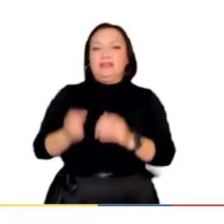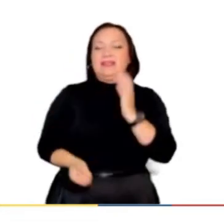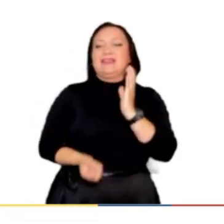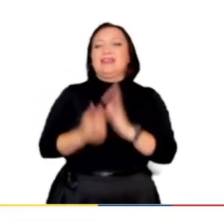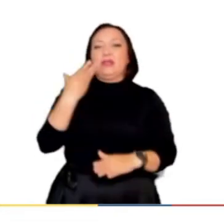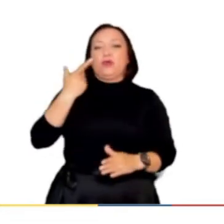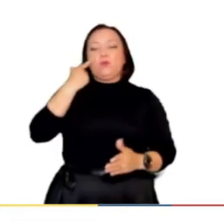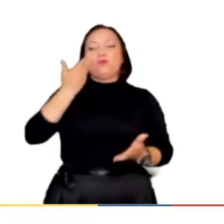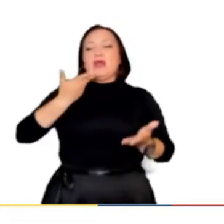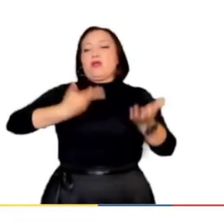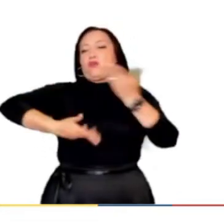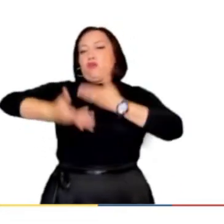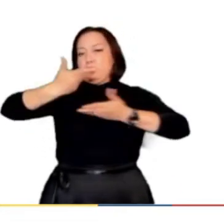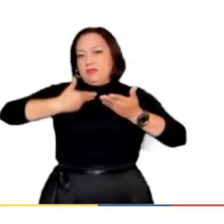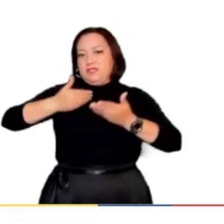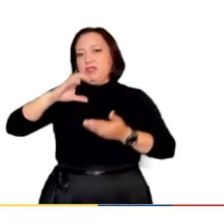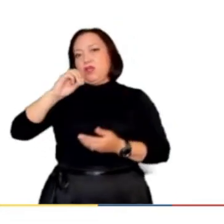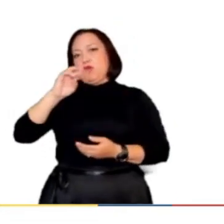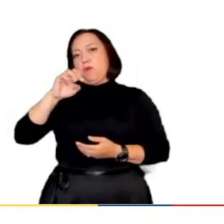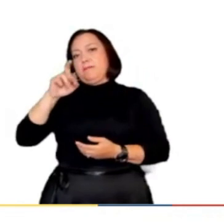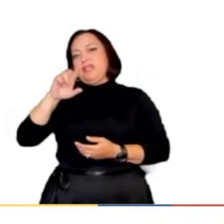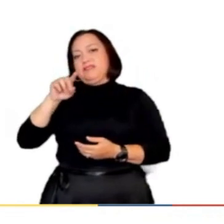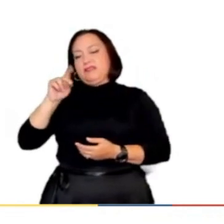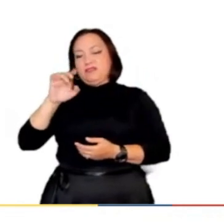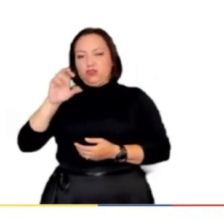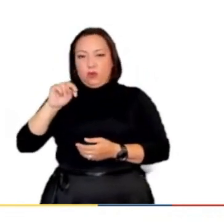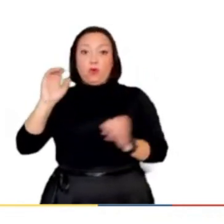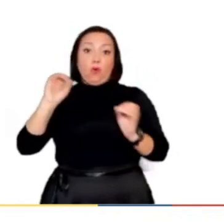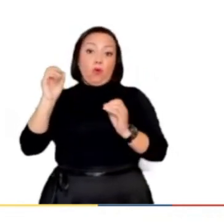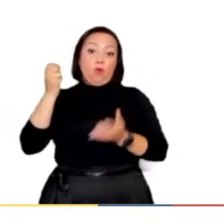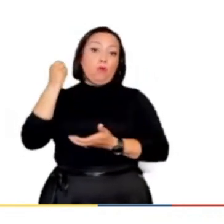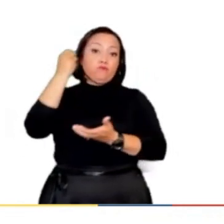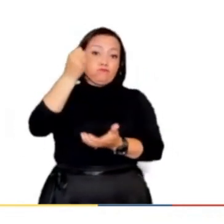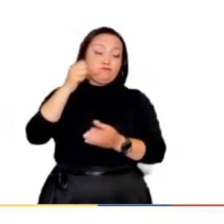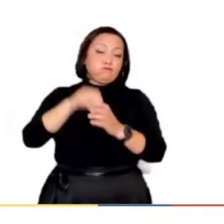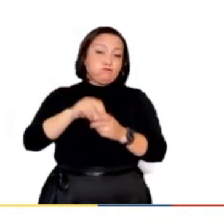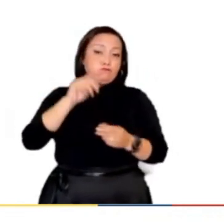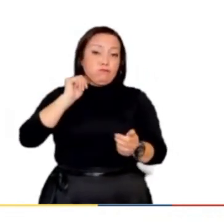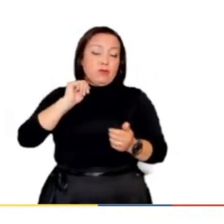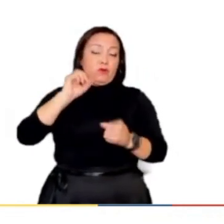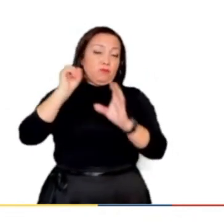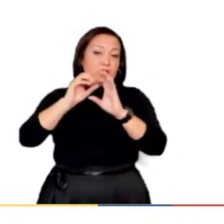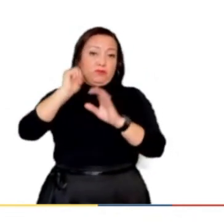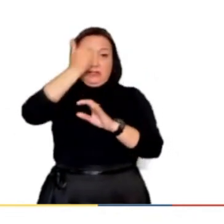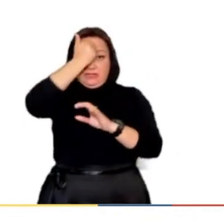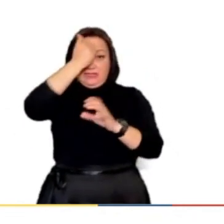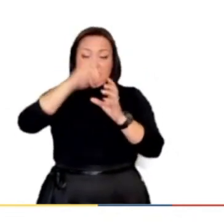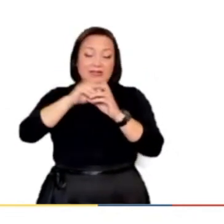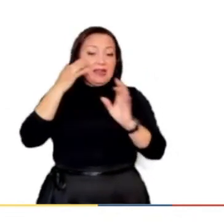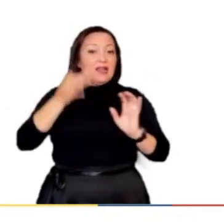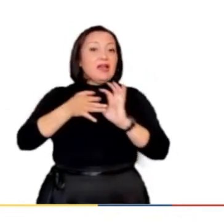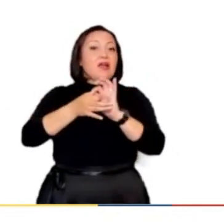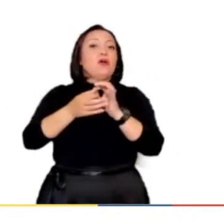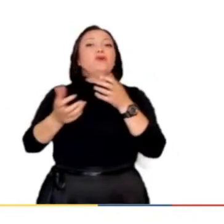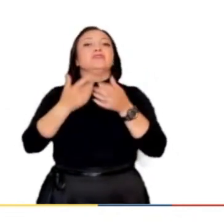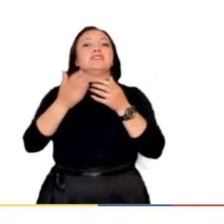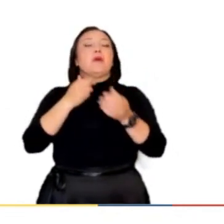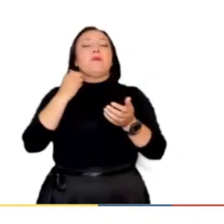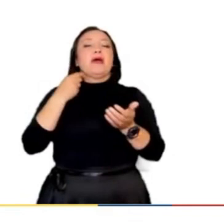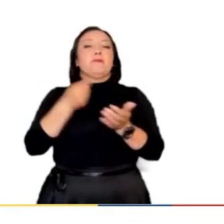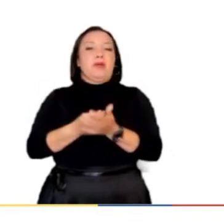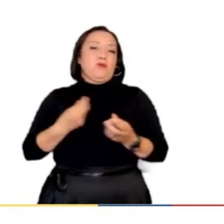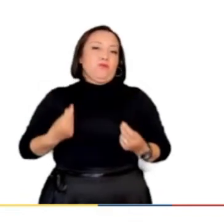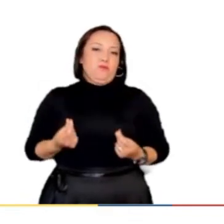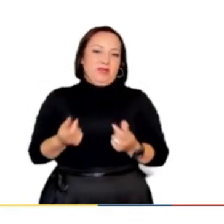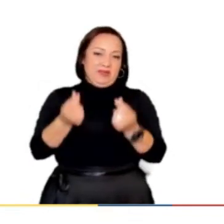compensación y liquidación de los bancos centrales en términos de los bancos comerciales, pero cuyo propósito es hacer un sistema de pagos mucho más ágil que el